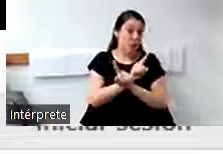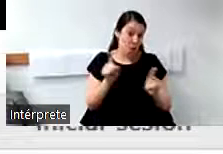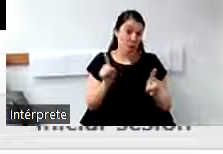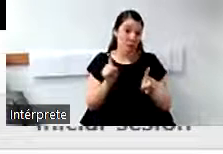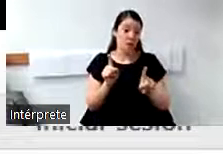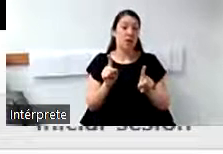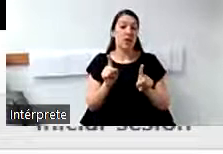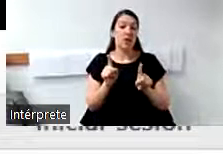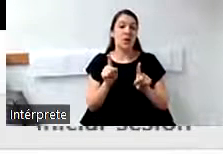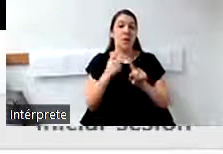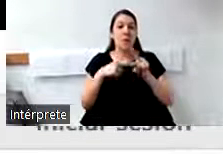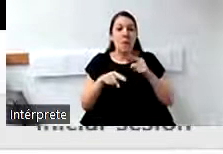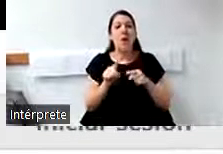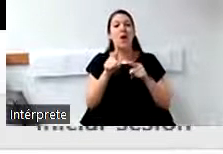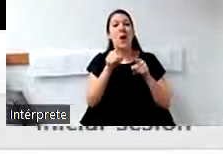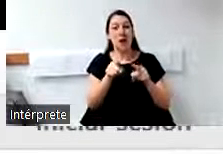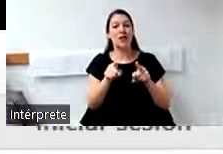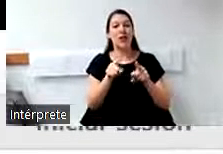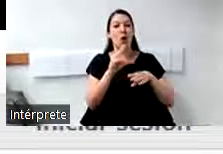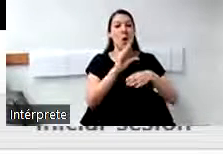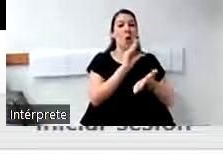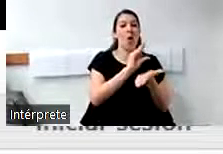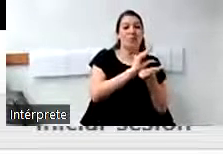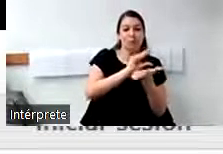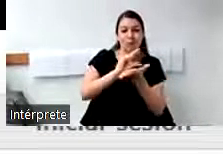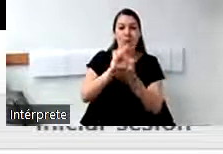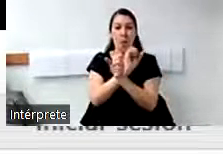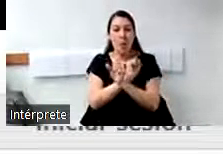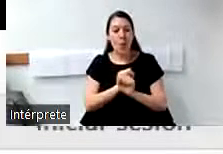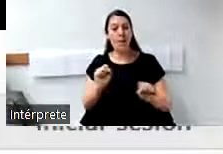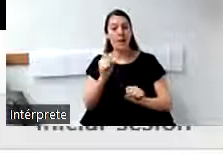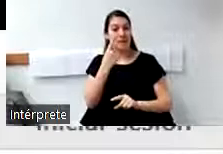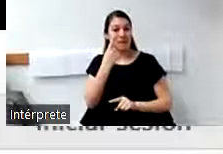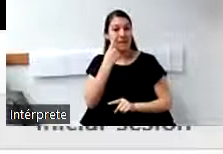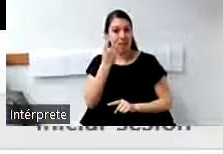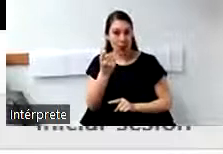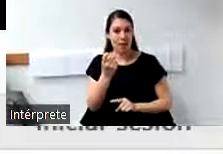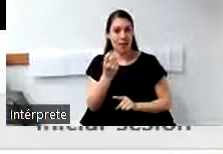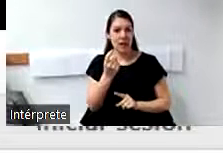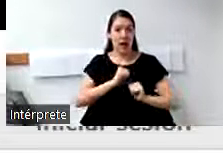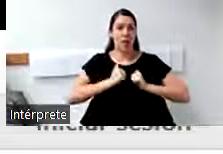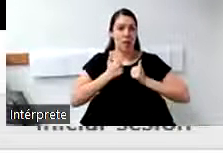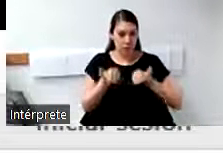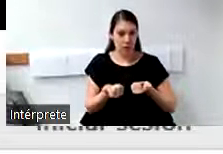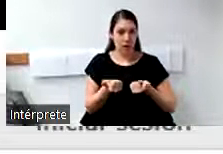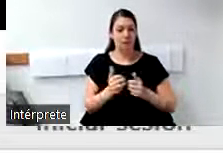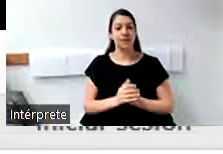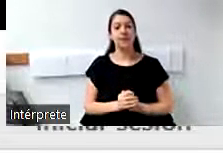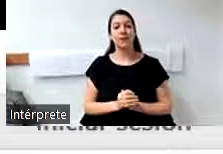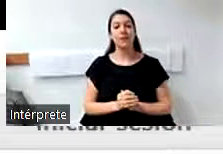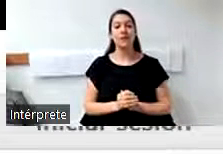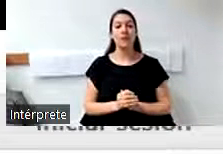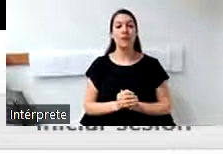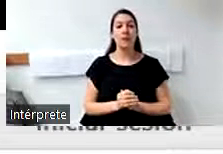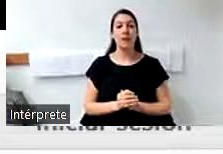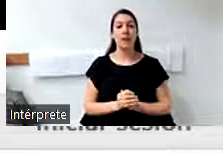sino en que esos recursos que tenemos, identificarlos y optimizarlos, ¿no?